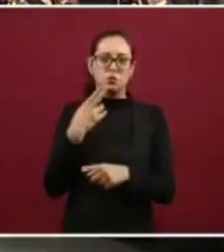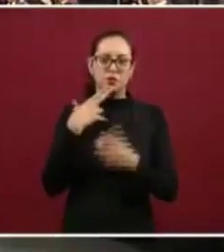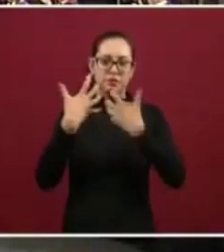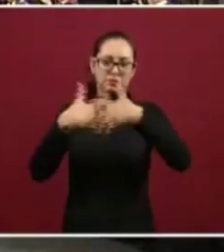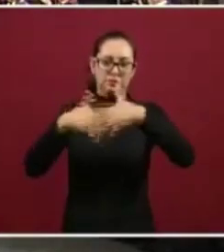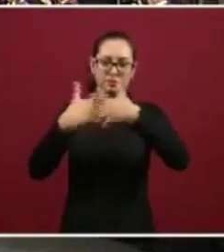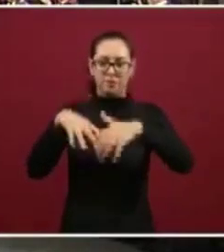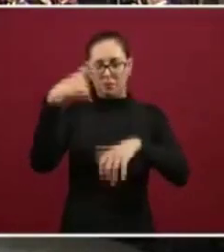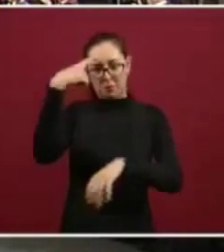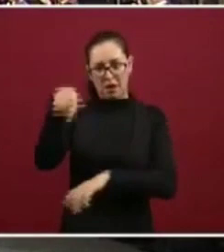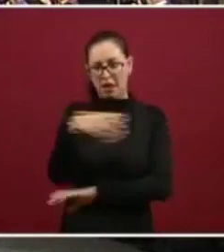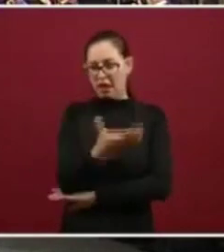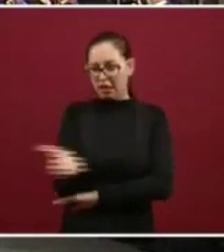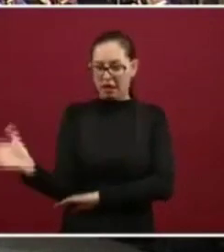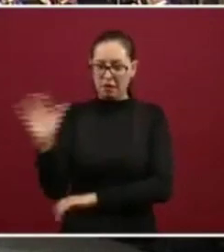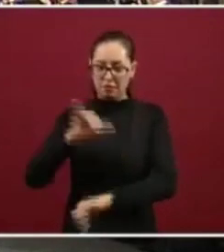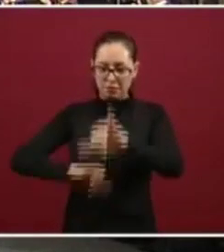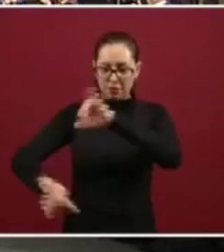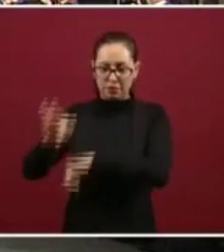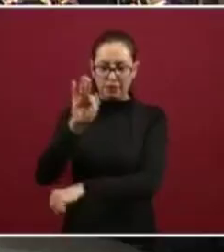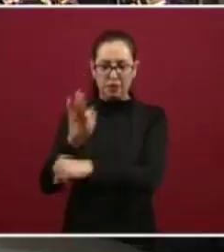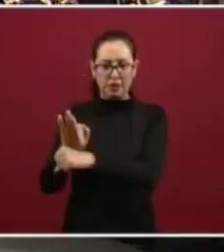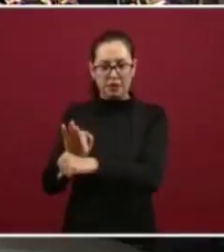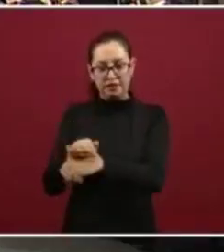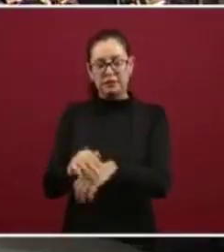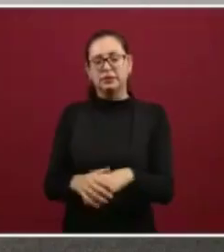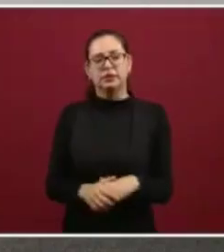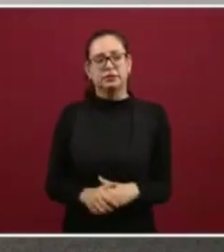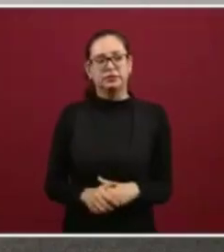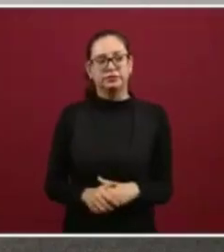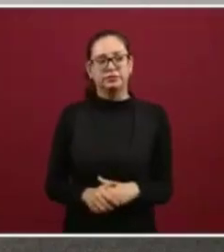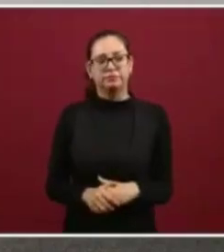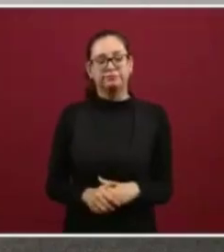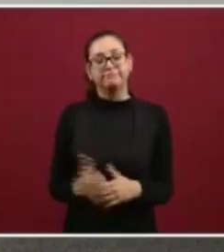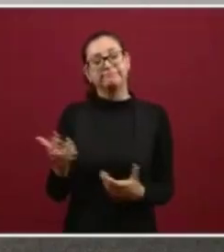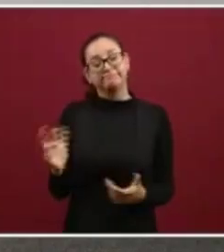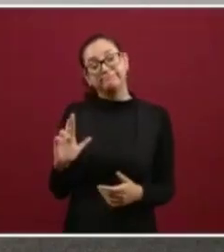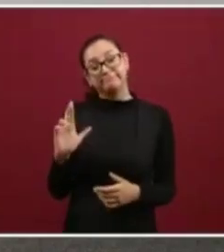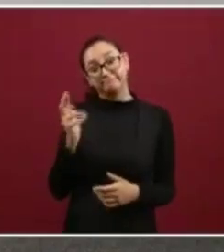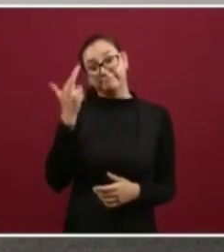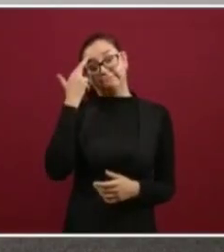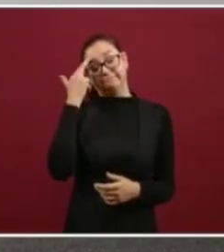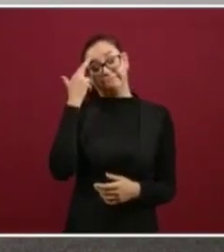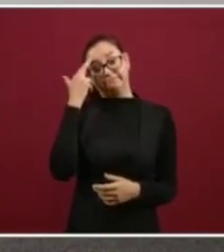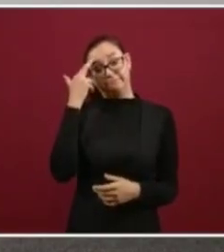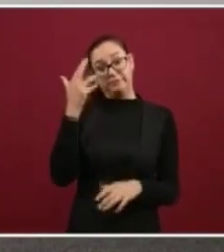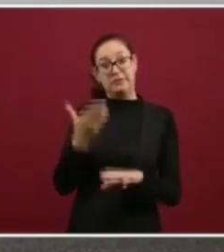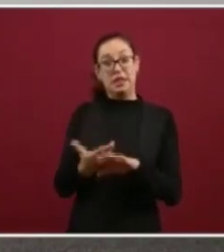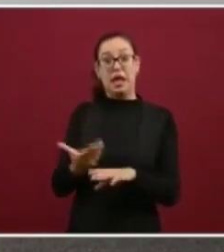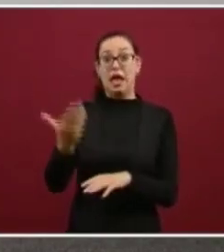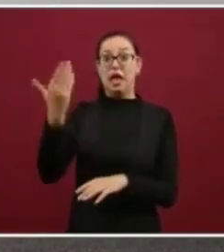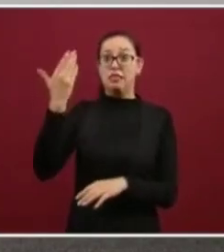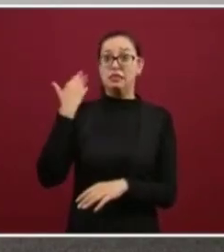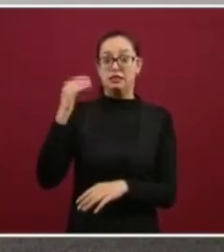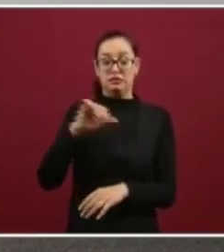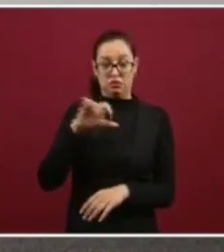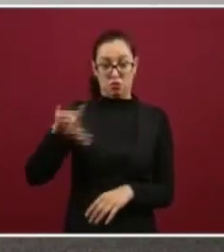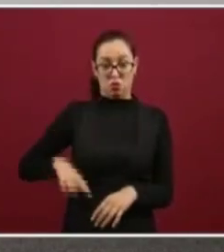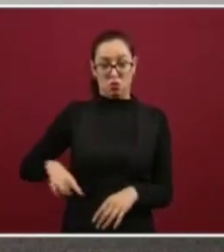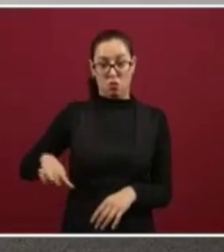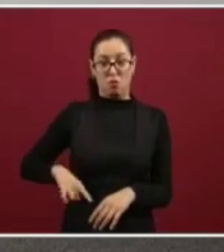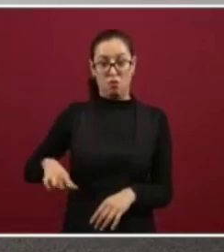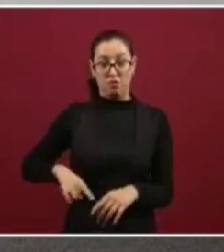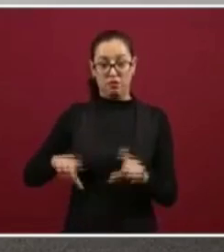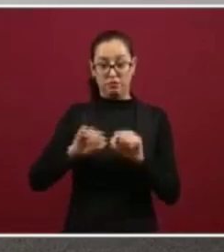fertilizantes. Recordemos que el Estado tenía una empresa